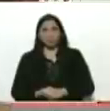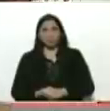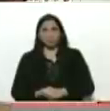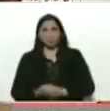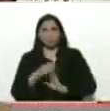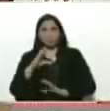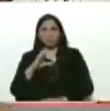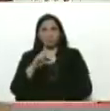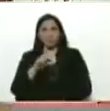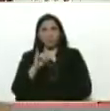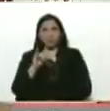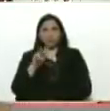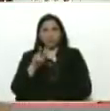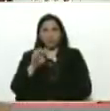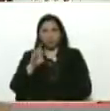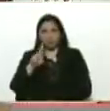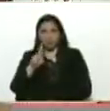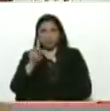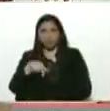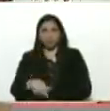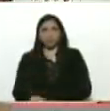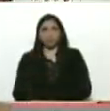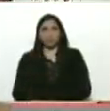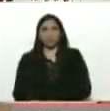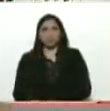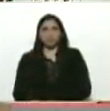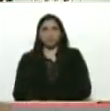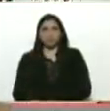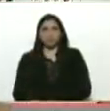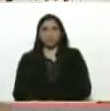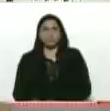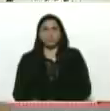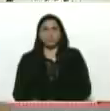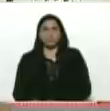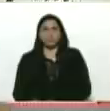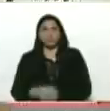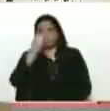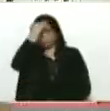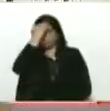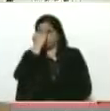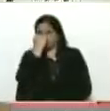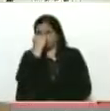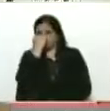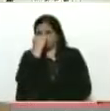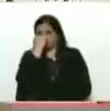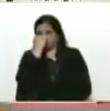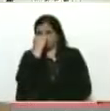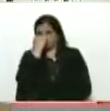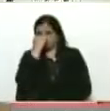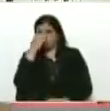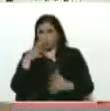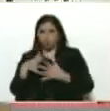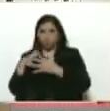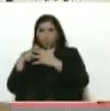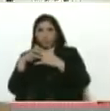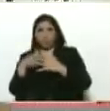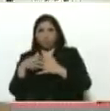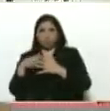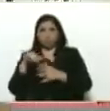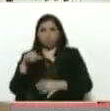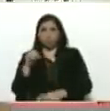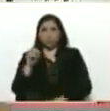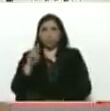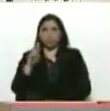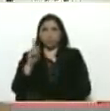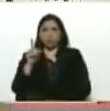Cliver Alcalá o su representante, el señor, en este caso un mercenario norteamericano, Jordan Goodruff, con su empresa,